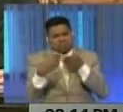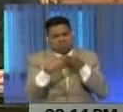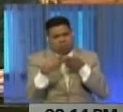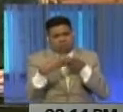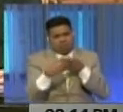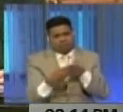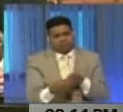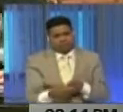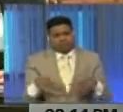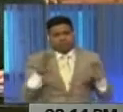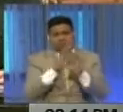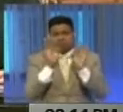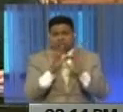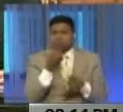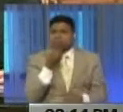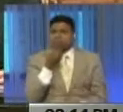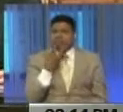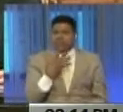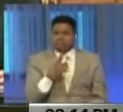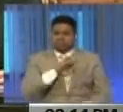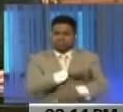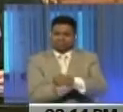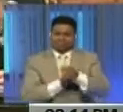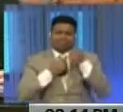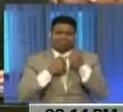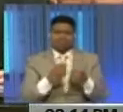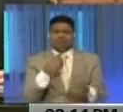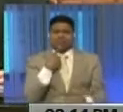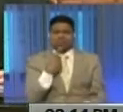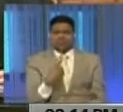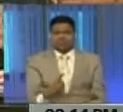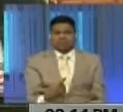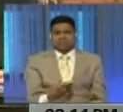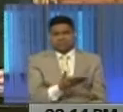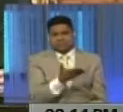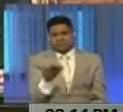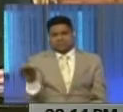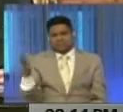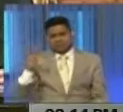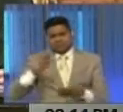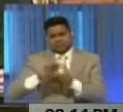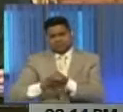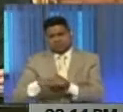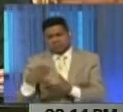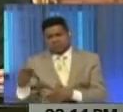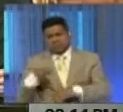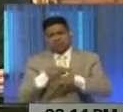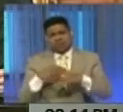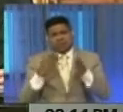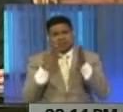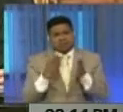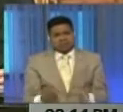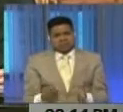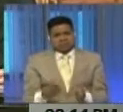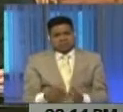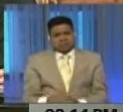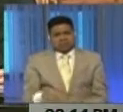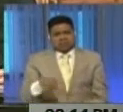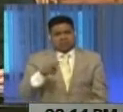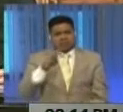De manera sostenida, como yo le decía a nuestro querido compañero, ministro Roberto Mirabal,